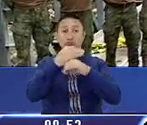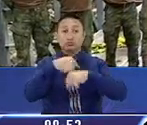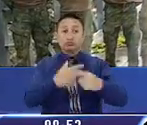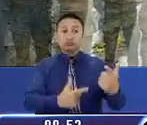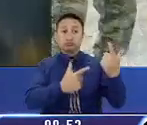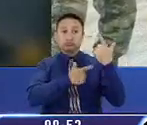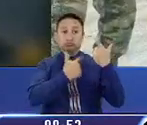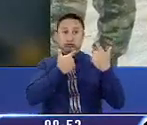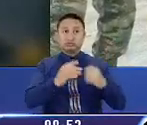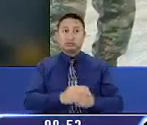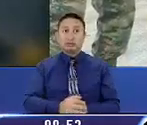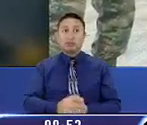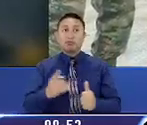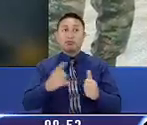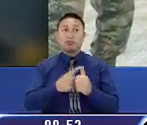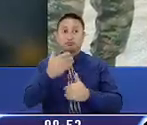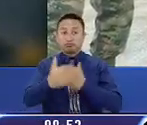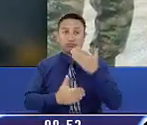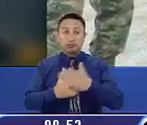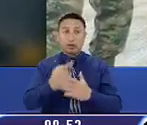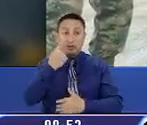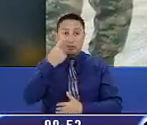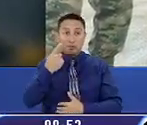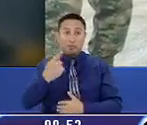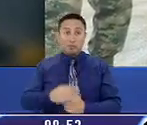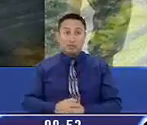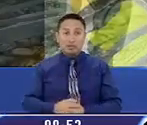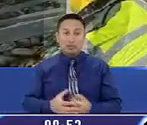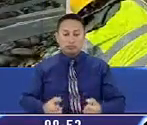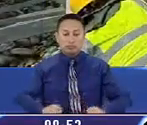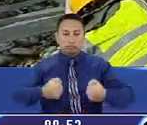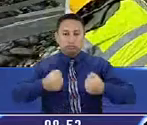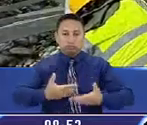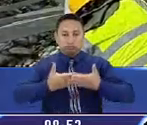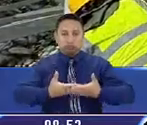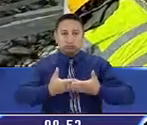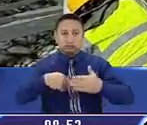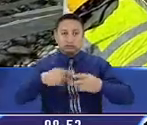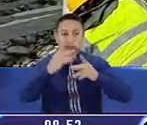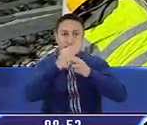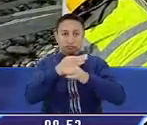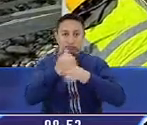señaló que se trata de la primera fase de pruebas de carga y funcionalidad de este puente.